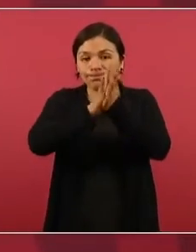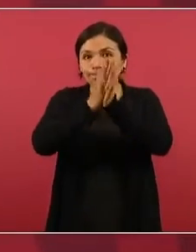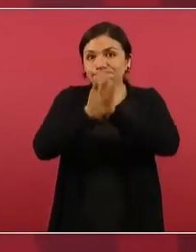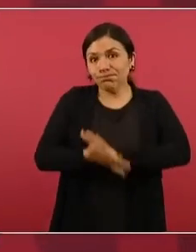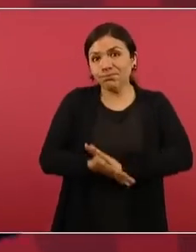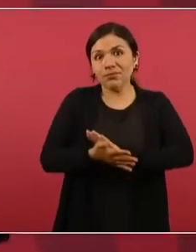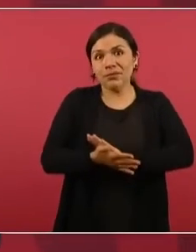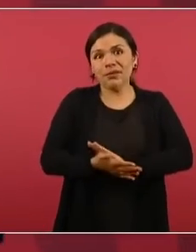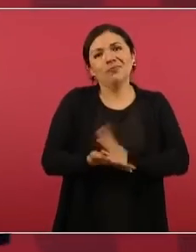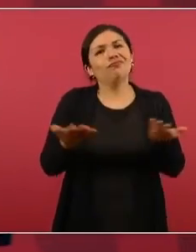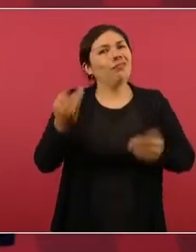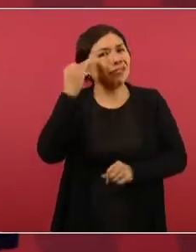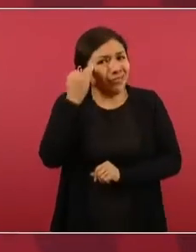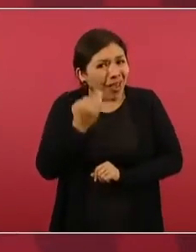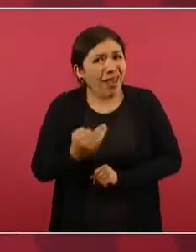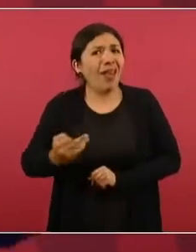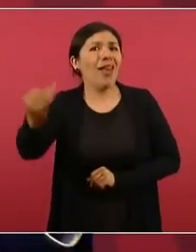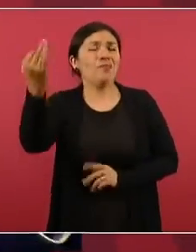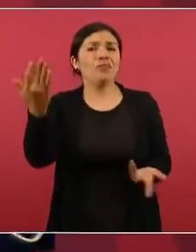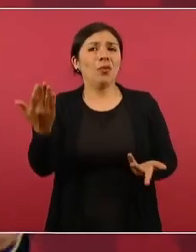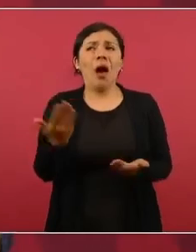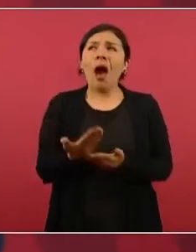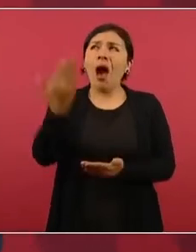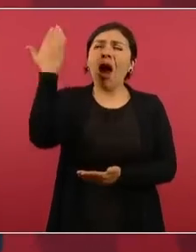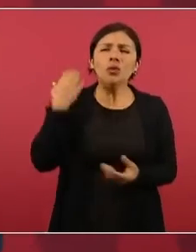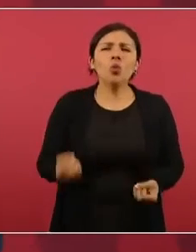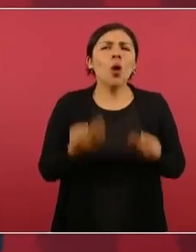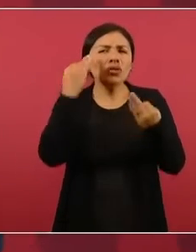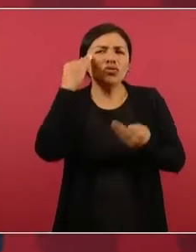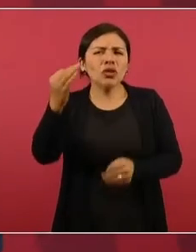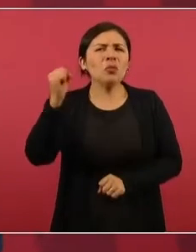décadas, siglos sin democracia,